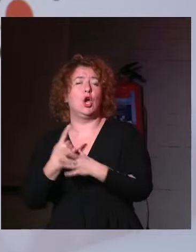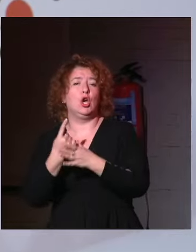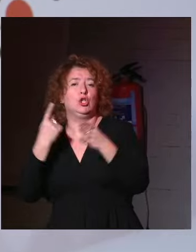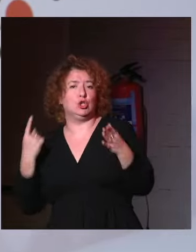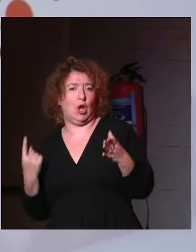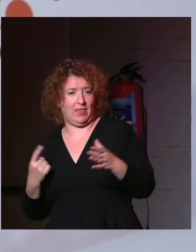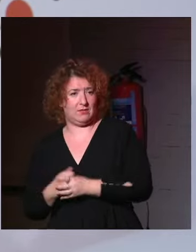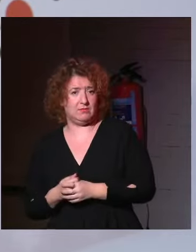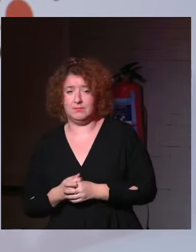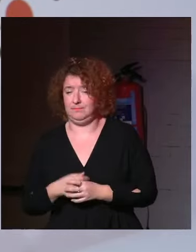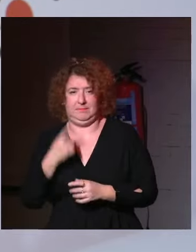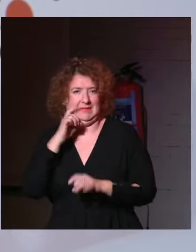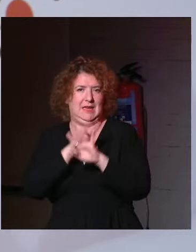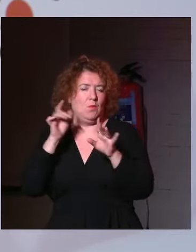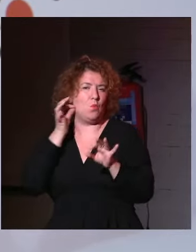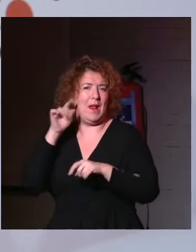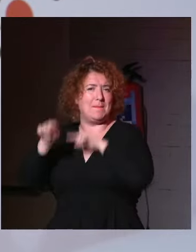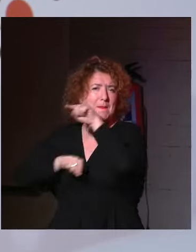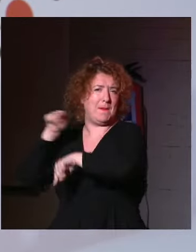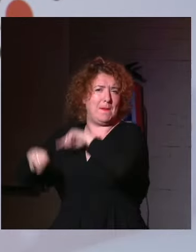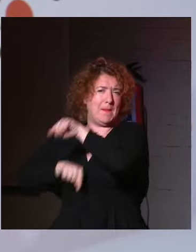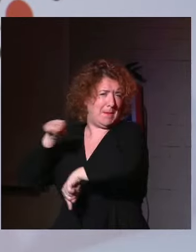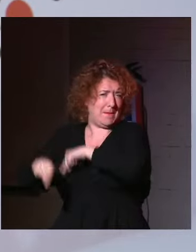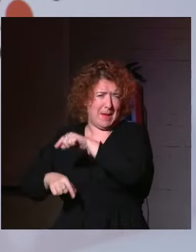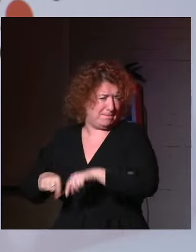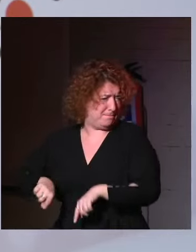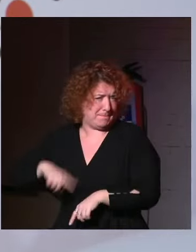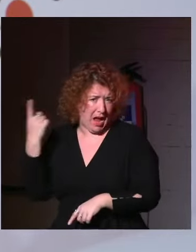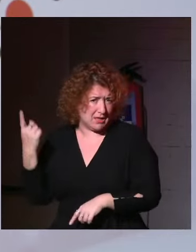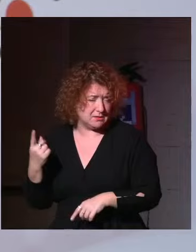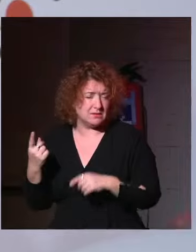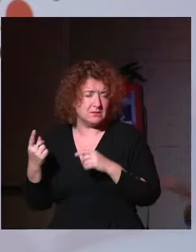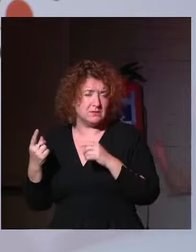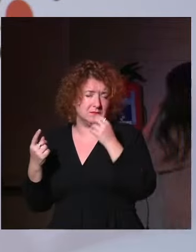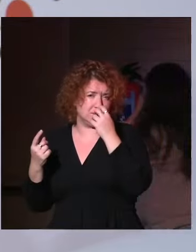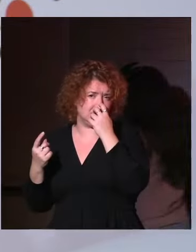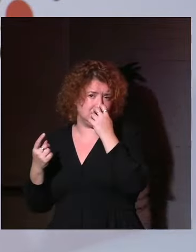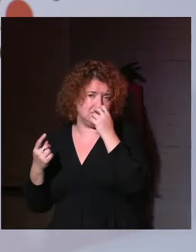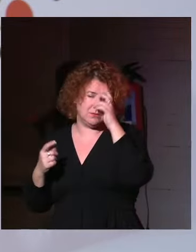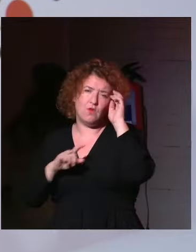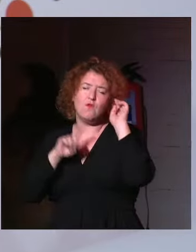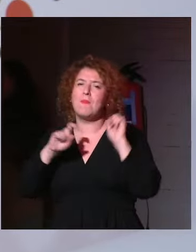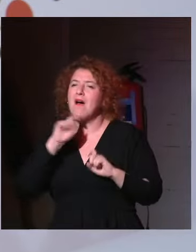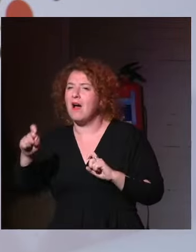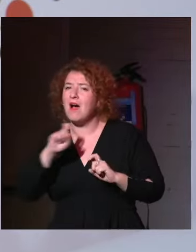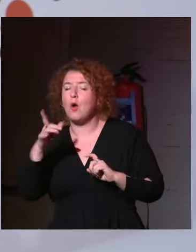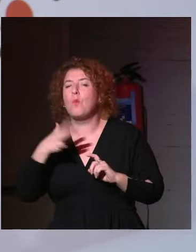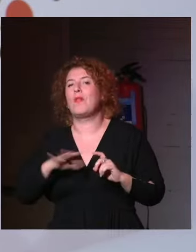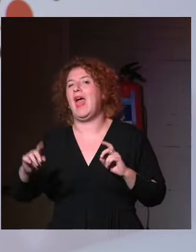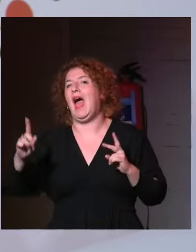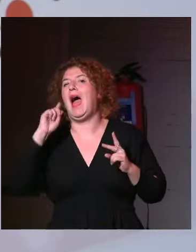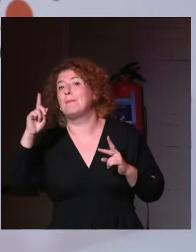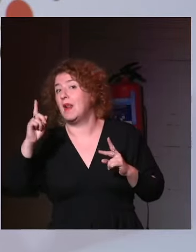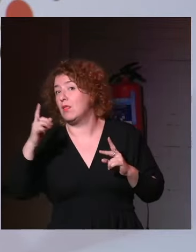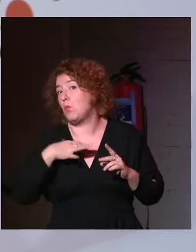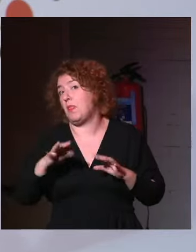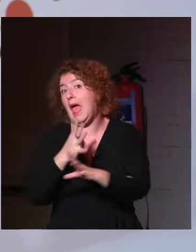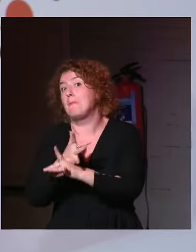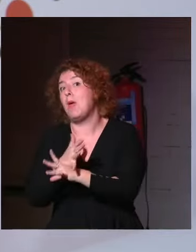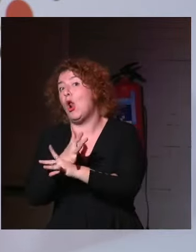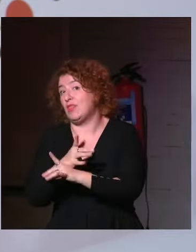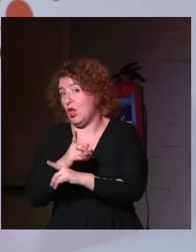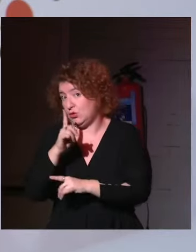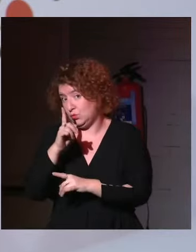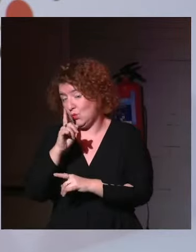más ataques a las mujeres y además que hay ataques que claramente se amenaza de violación que es una